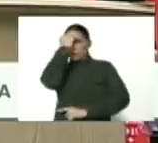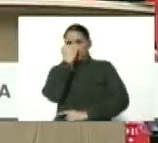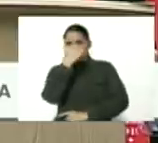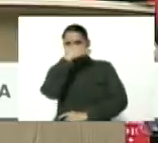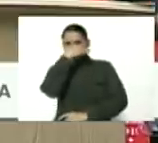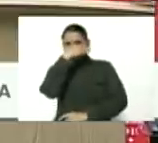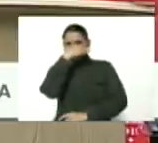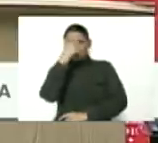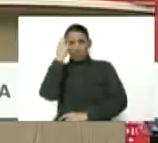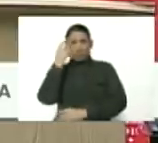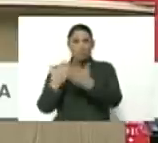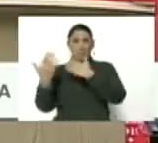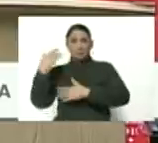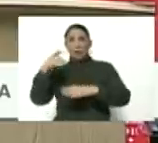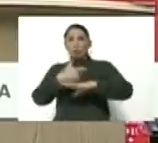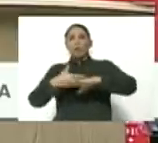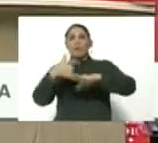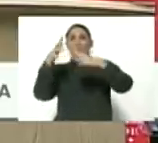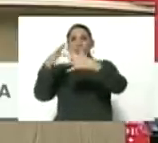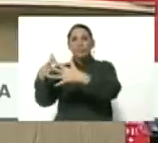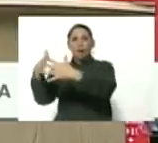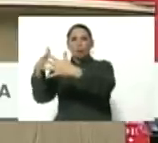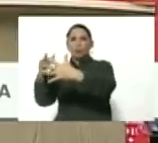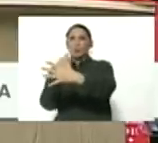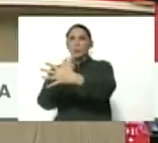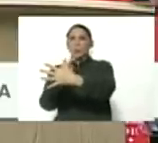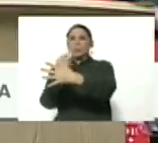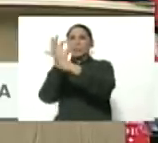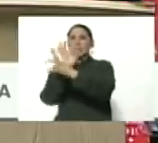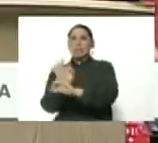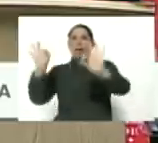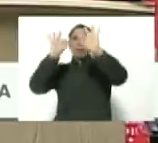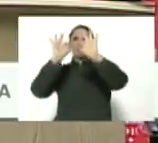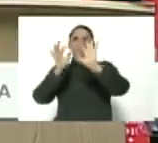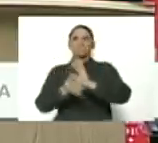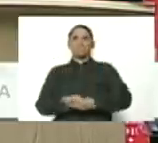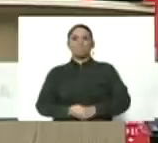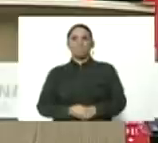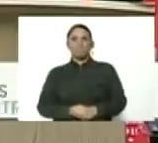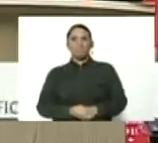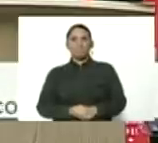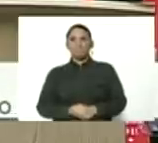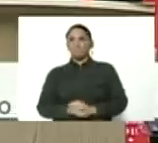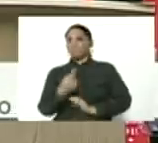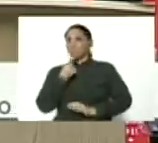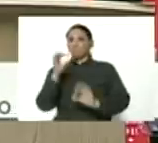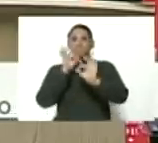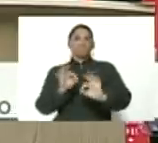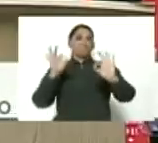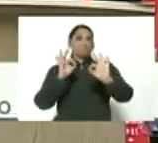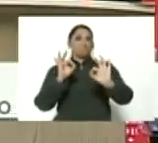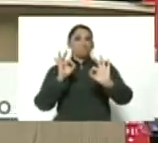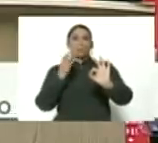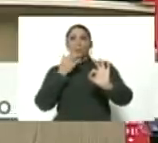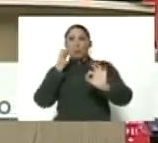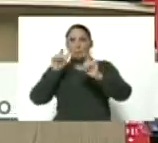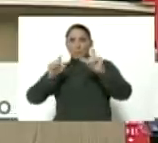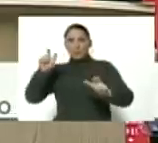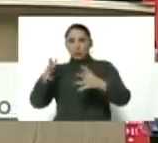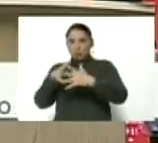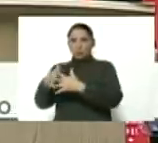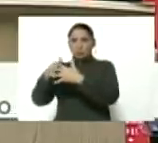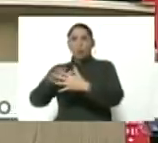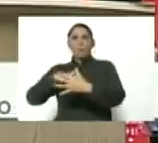días pasados, y el gobierno de los Estados Unidos no dice absolutamente nada. No dice absolutamente nada de que ciudadanos norteamericanos se